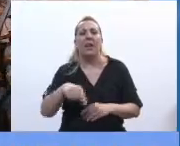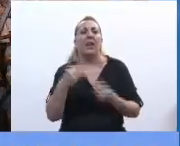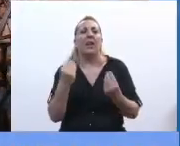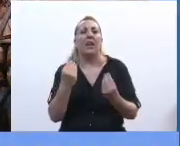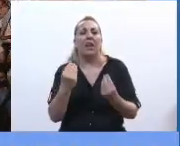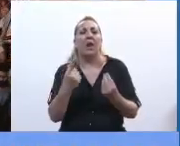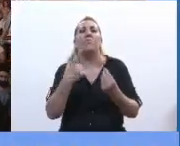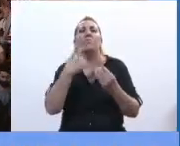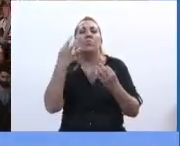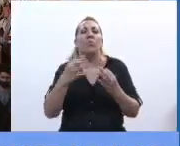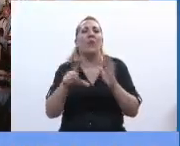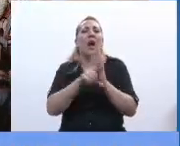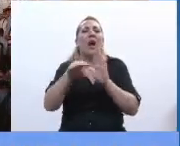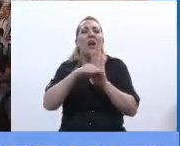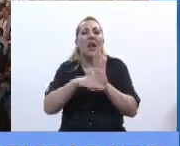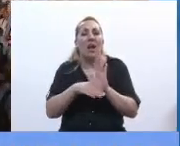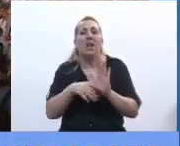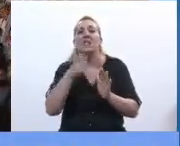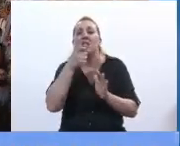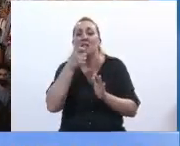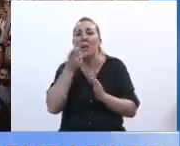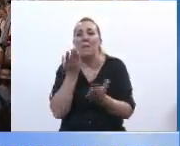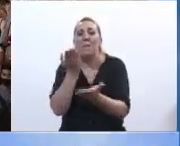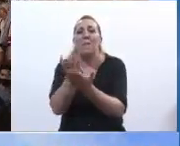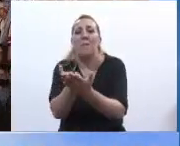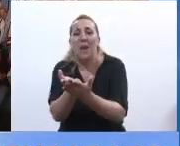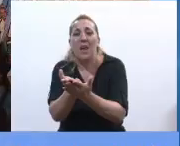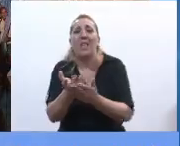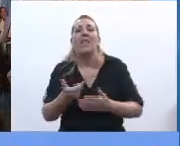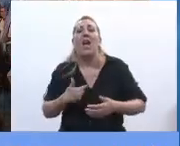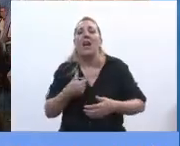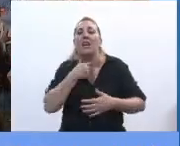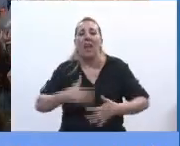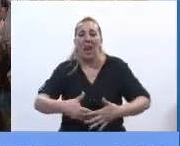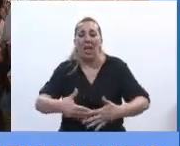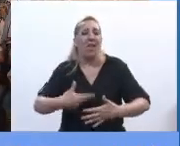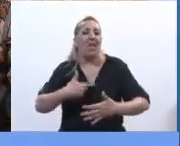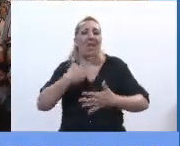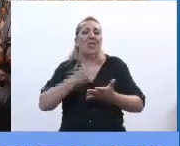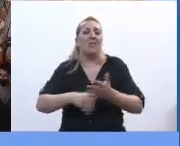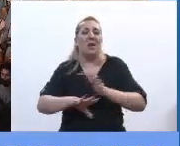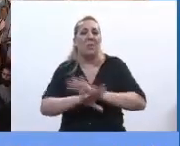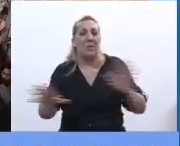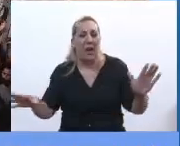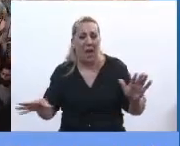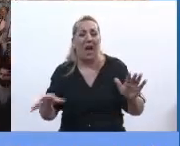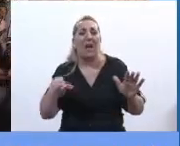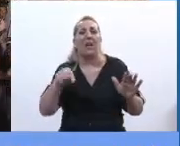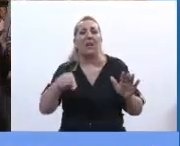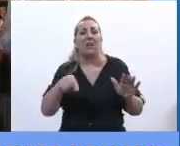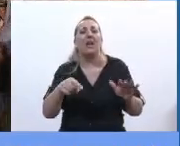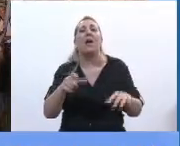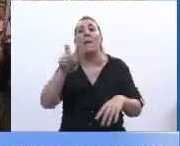en la reglamentación quería que en los casos sin que se hubiere solicitado la introducción del embarazo en virtud del inciso del artículo 4 la presente ley